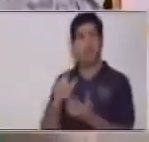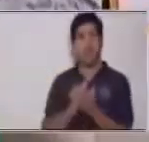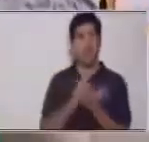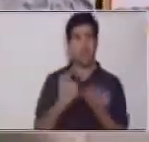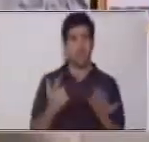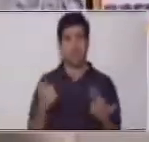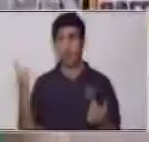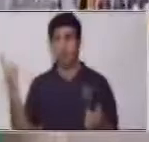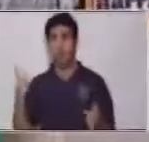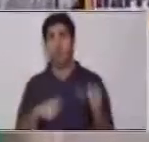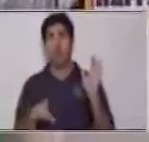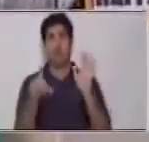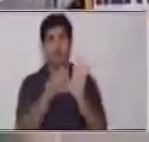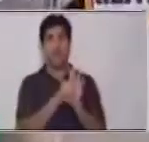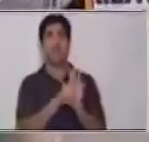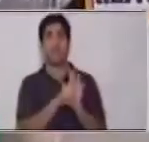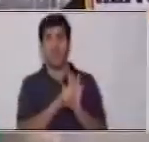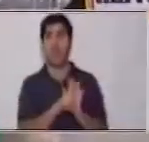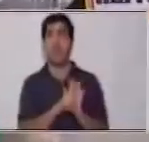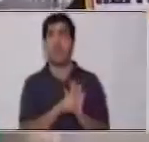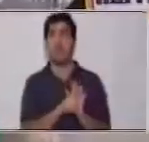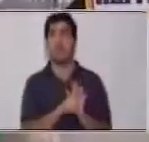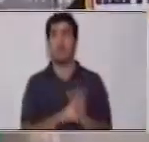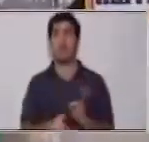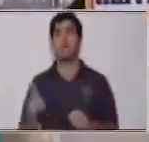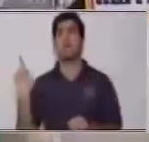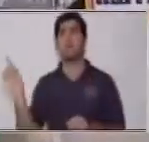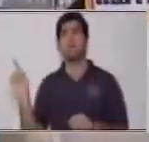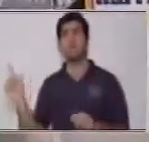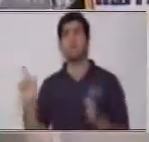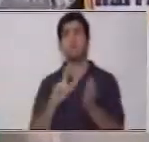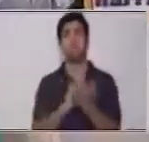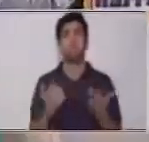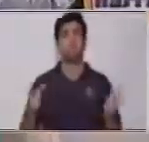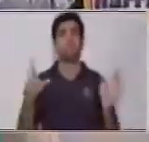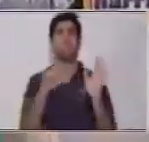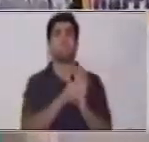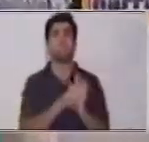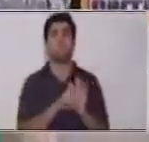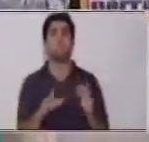de leyes, muy bien. Este libro nos